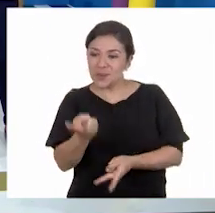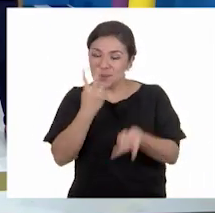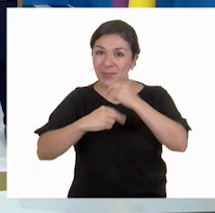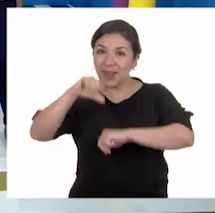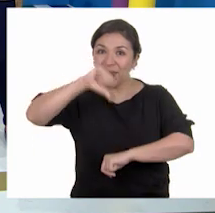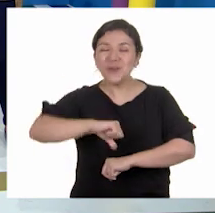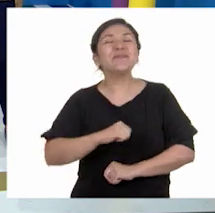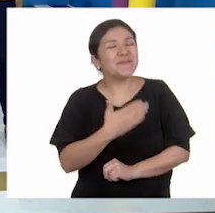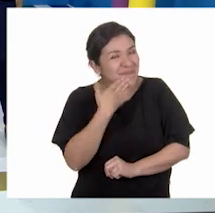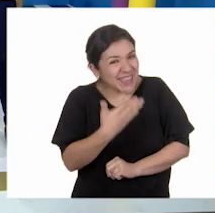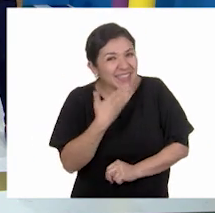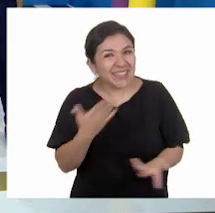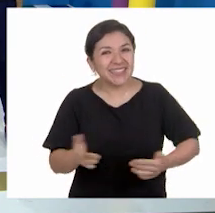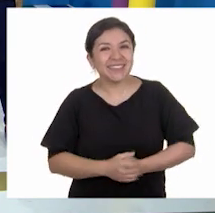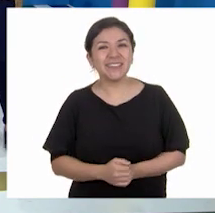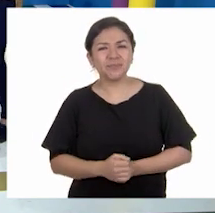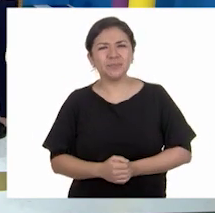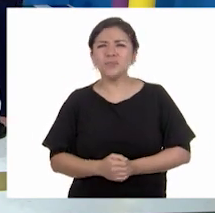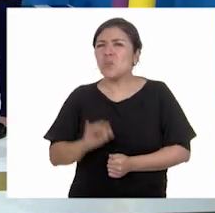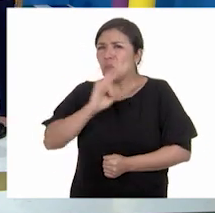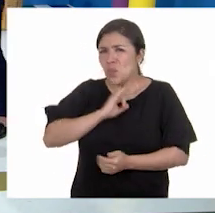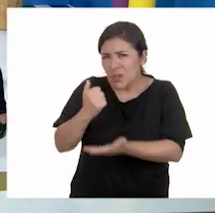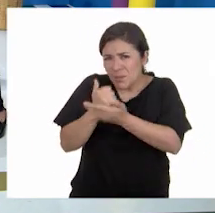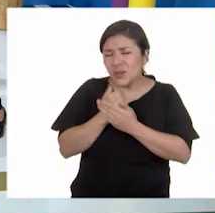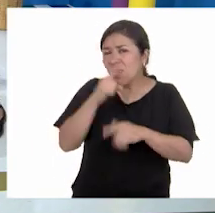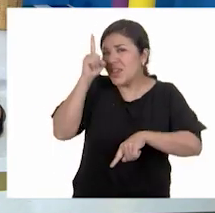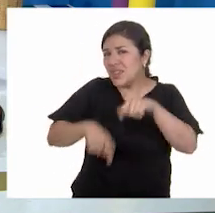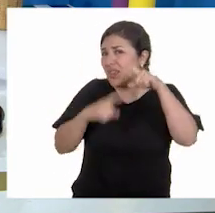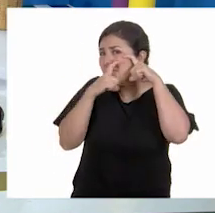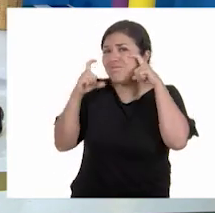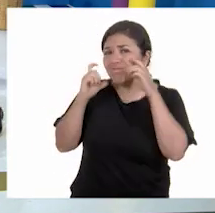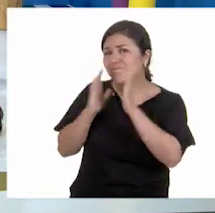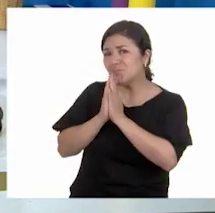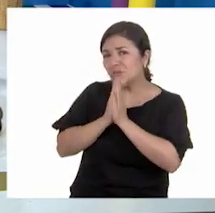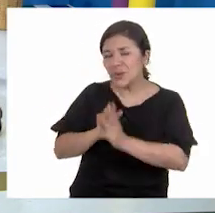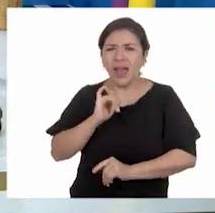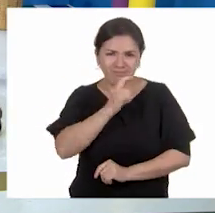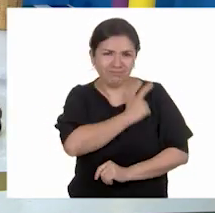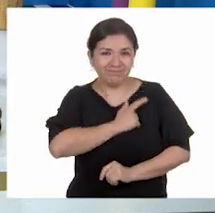aquí. Muy bien. Ay, ¿me ayudas con mi cubrebocas, por favor? Sí, claro.